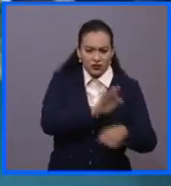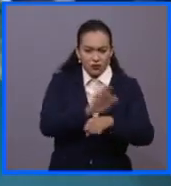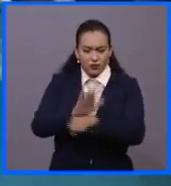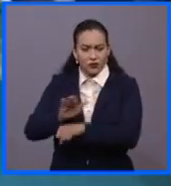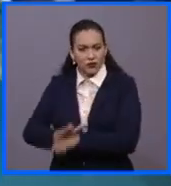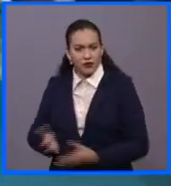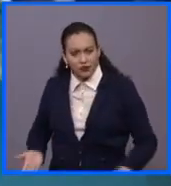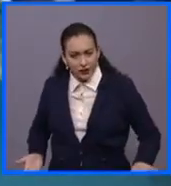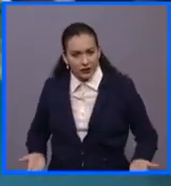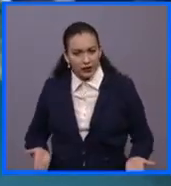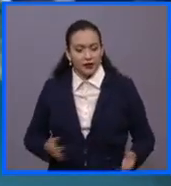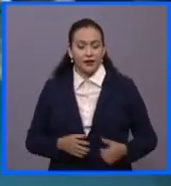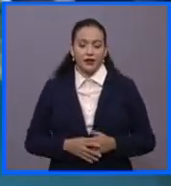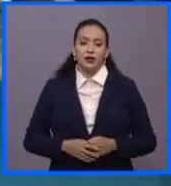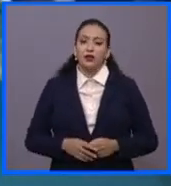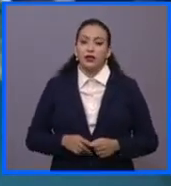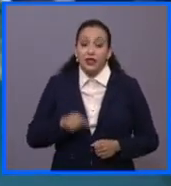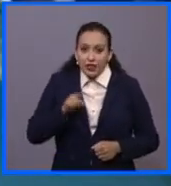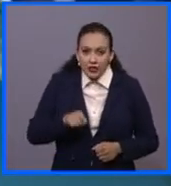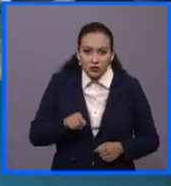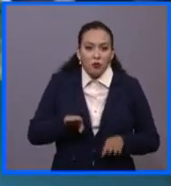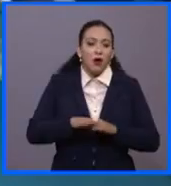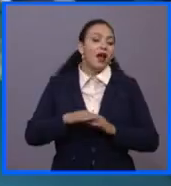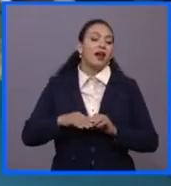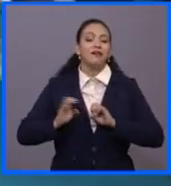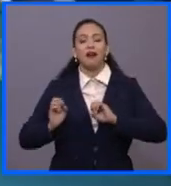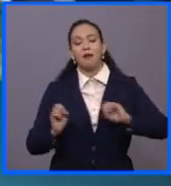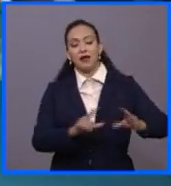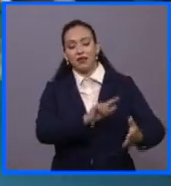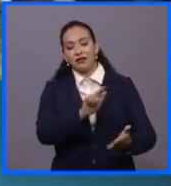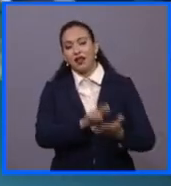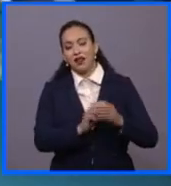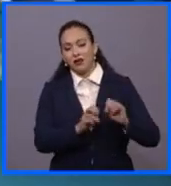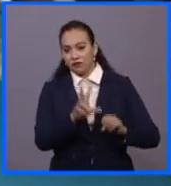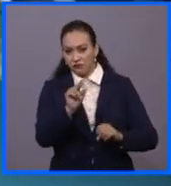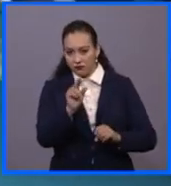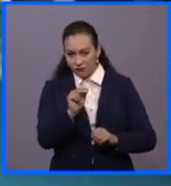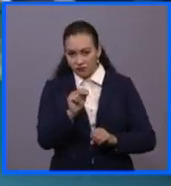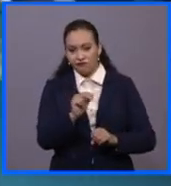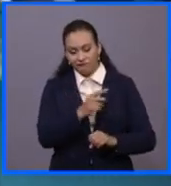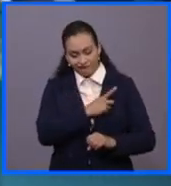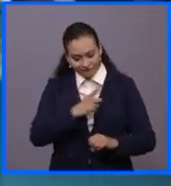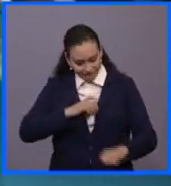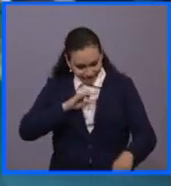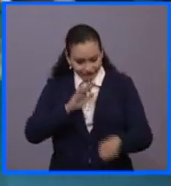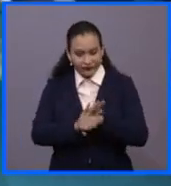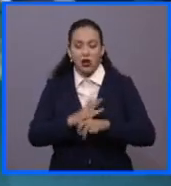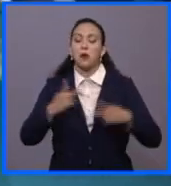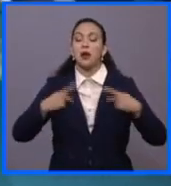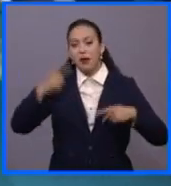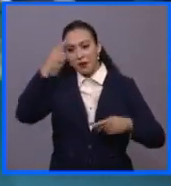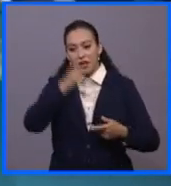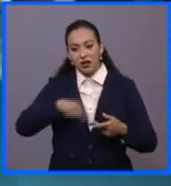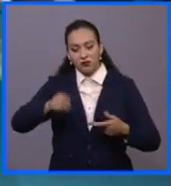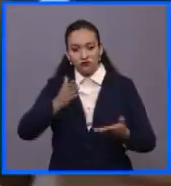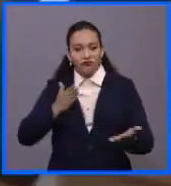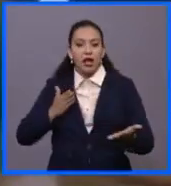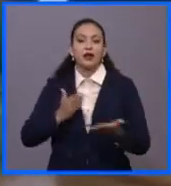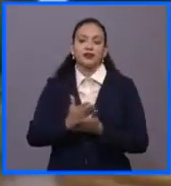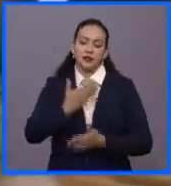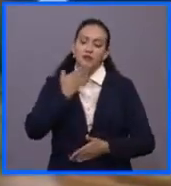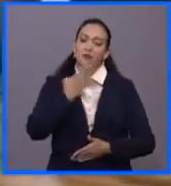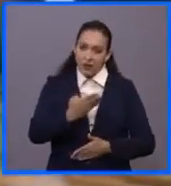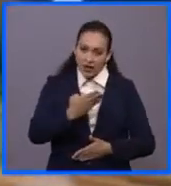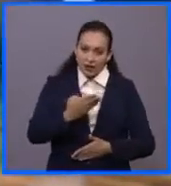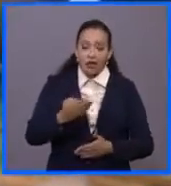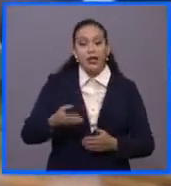estéril, sino como el cauce que guía las aguas de la razón hacia la justa cosecha. Para